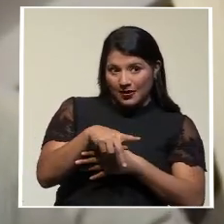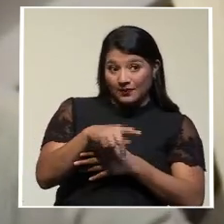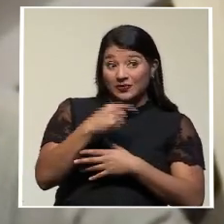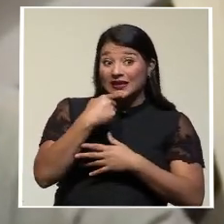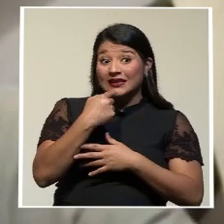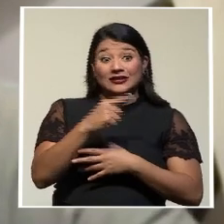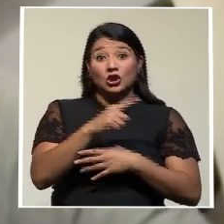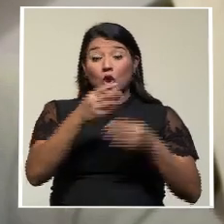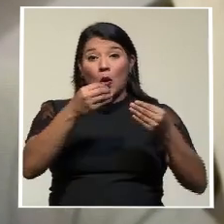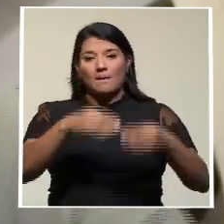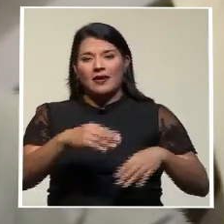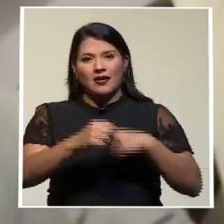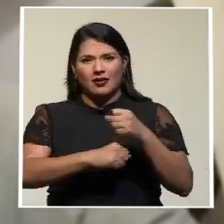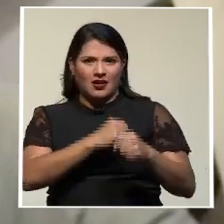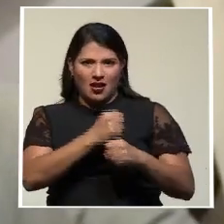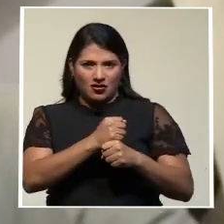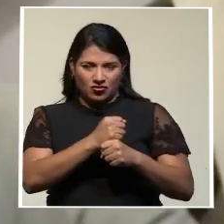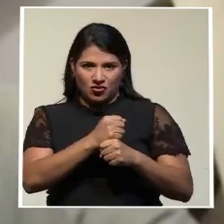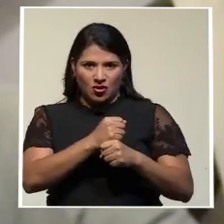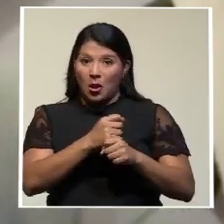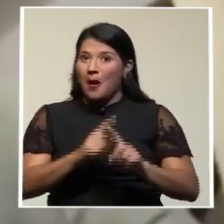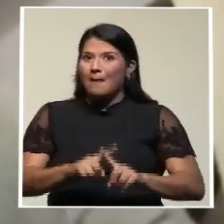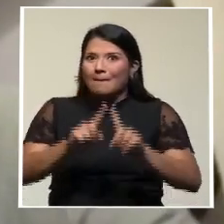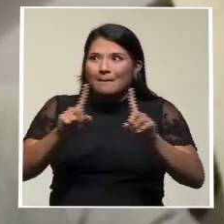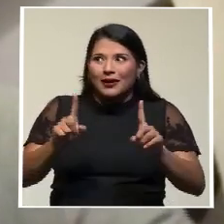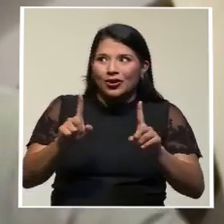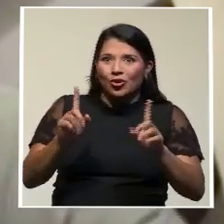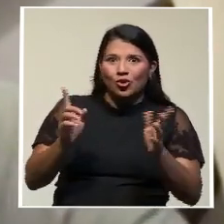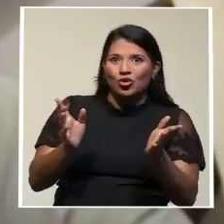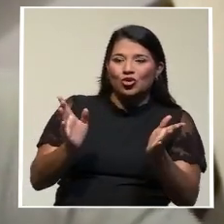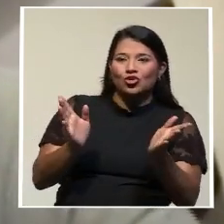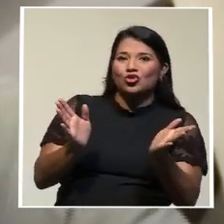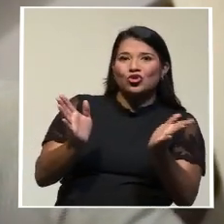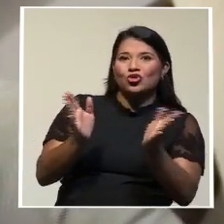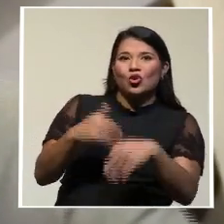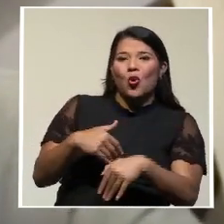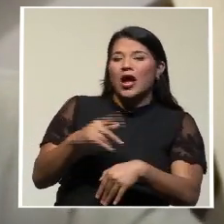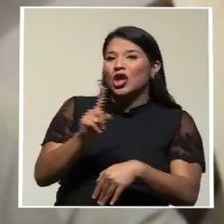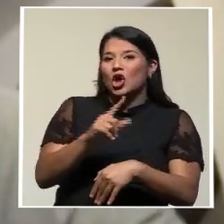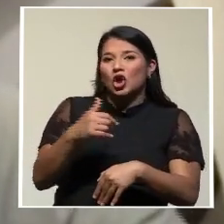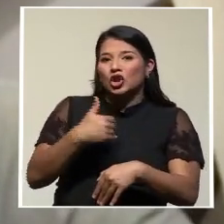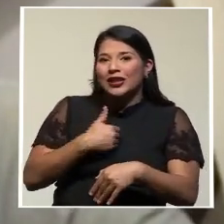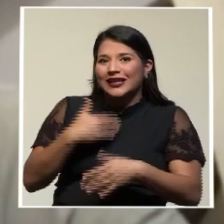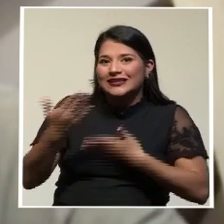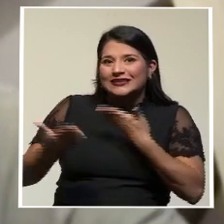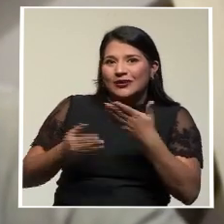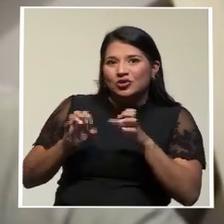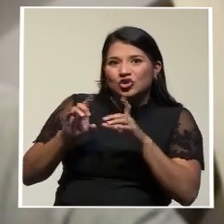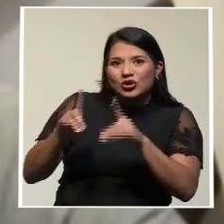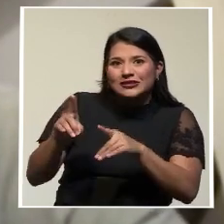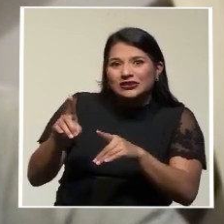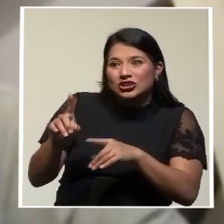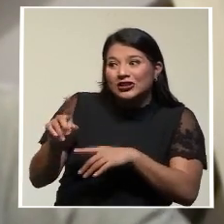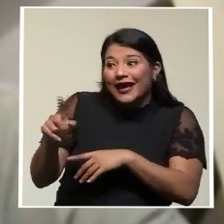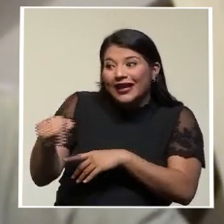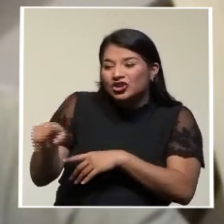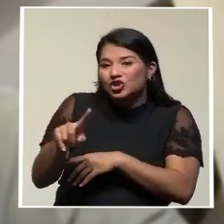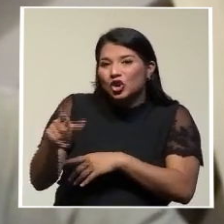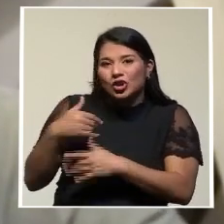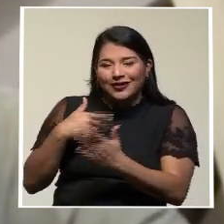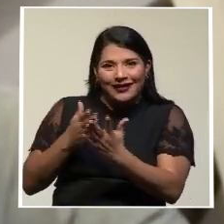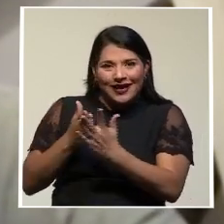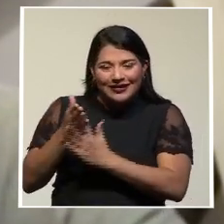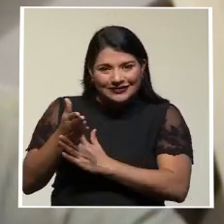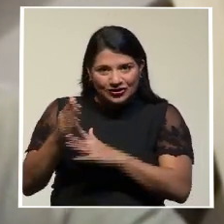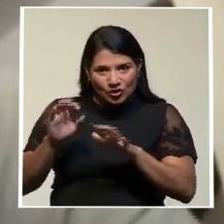año, pero que no están recibiendo ningún servicio de educación, que están sencillamente sin acceso a la educación.